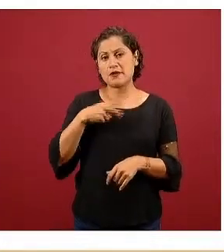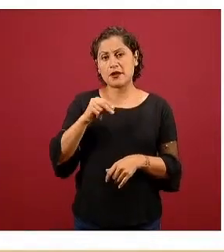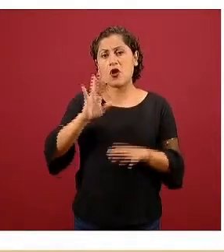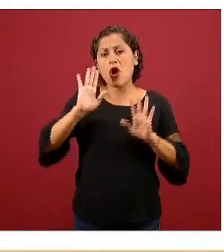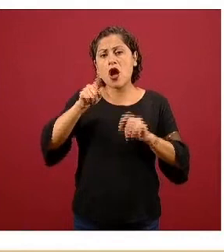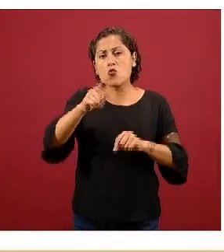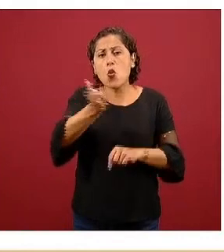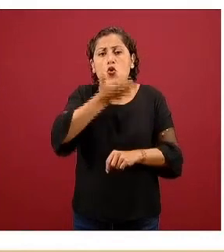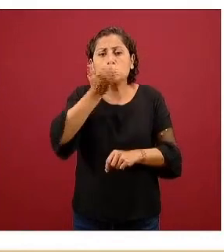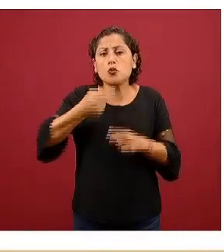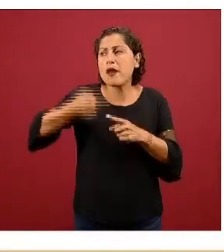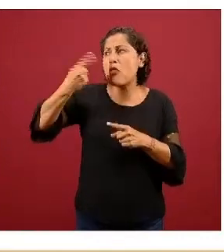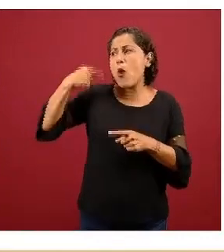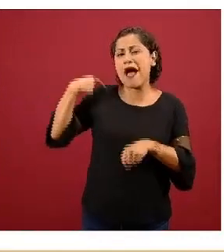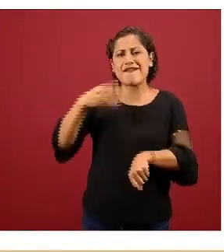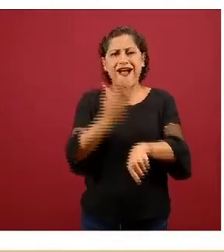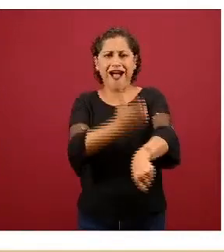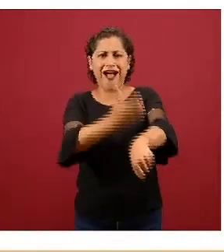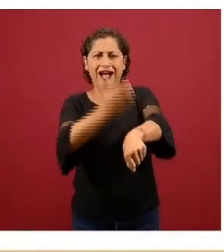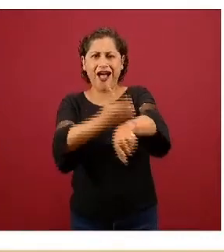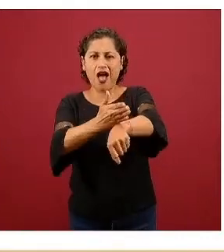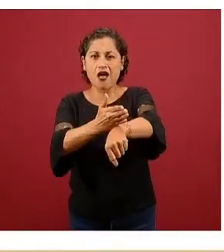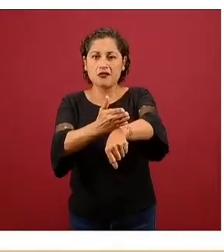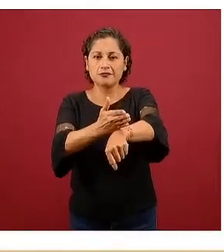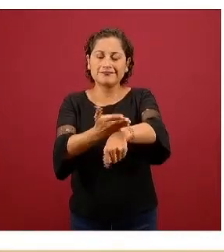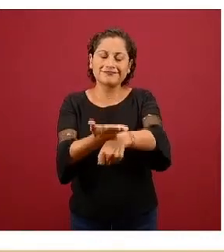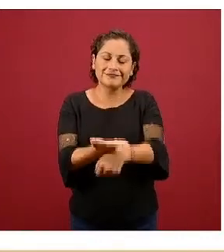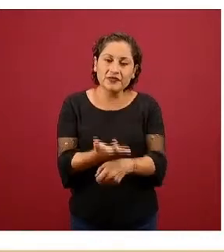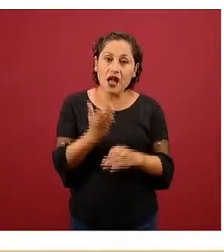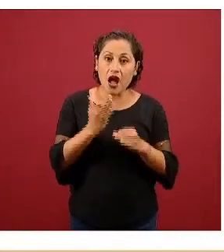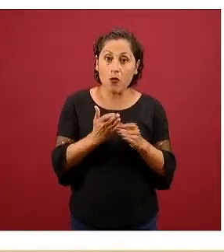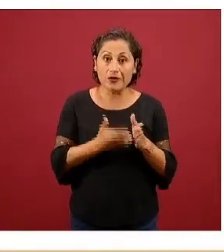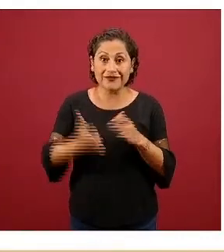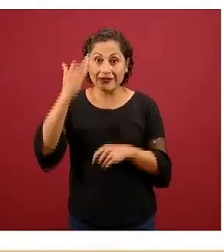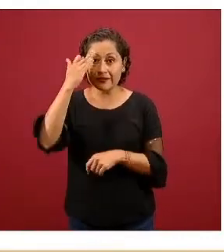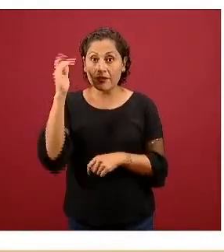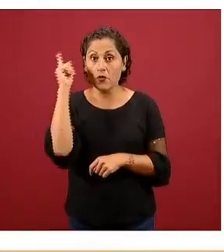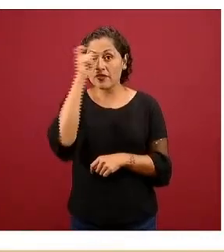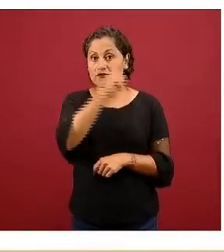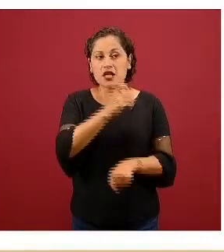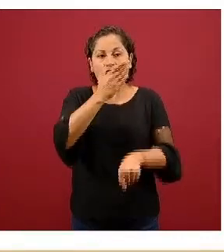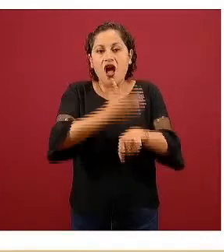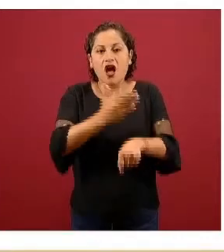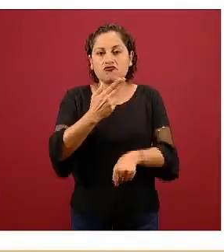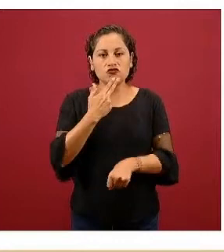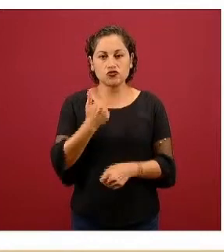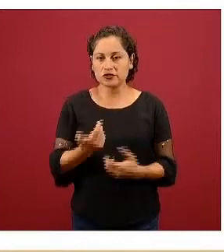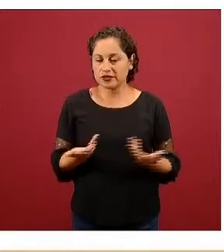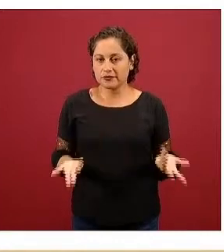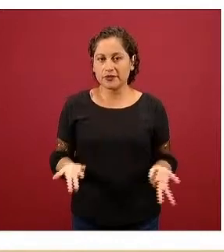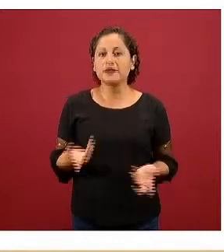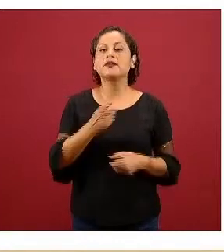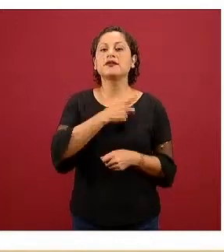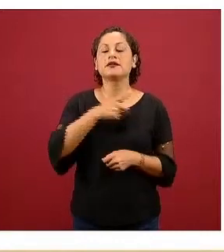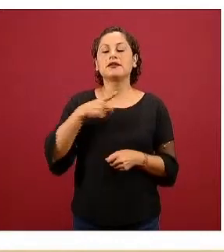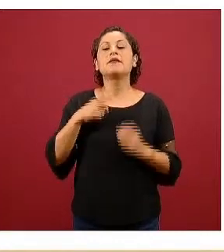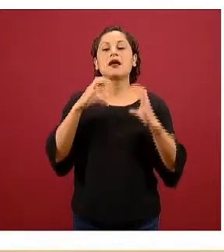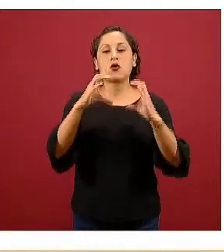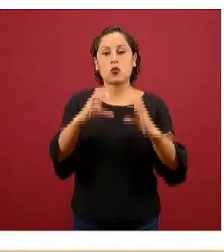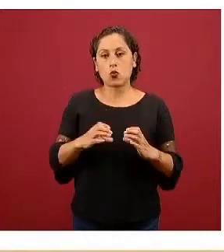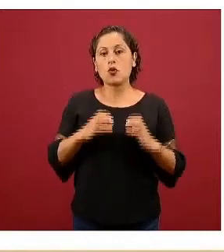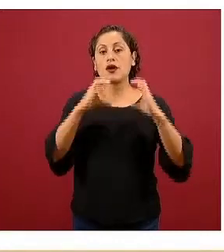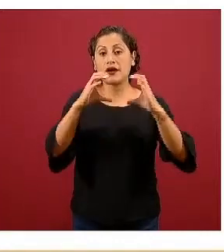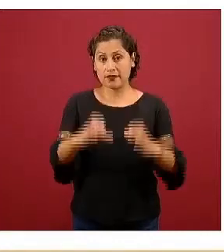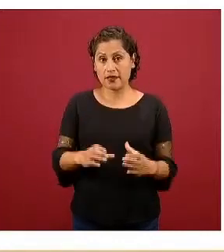hacemos, pero ahora no es el momento, cuando se pueda. Entiendo que en ocasiones se tiene que hacer y hay